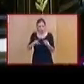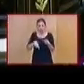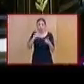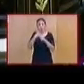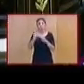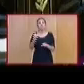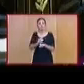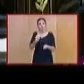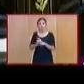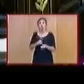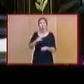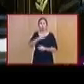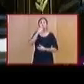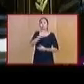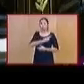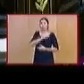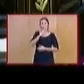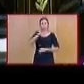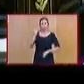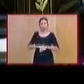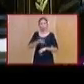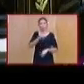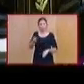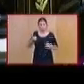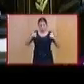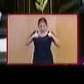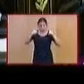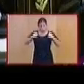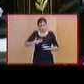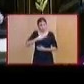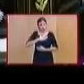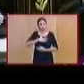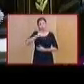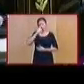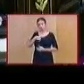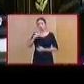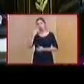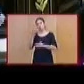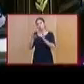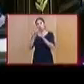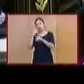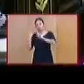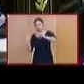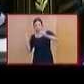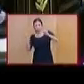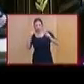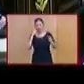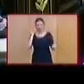compromisos que se cumplieron. Yo mismo recorrí buena parte de las carreteras de Canarias. Tuve